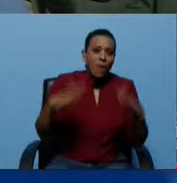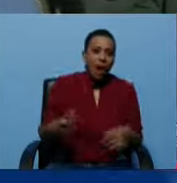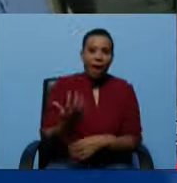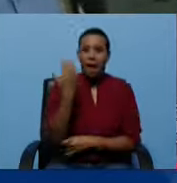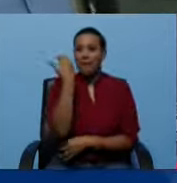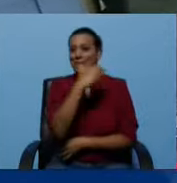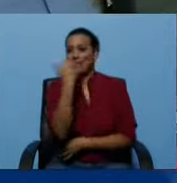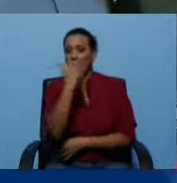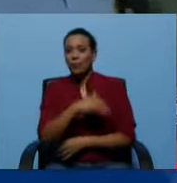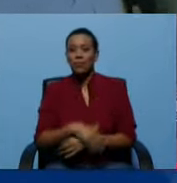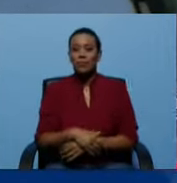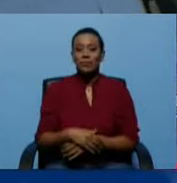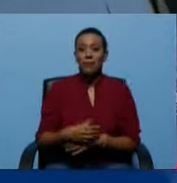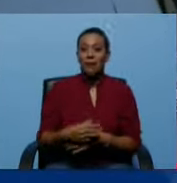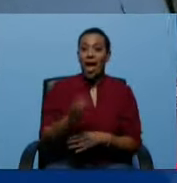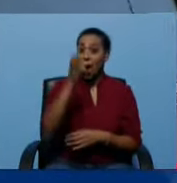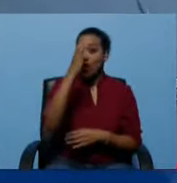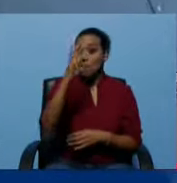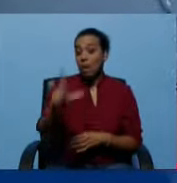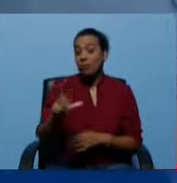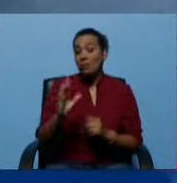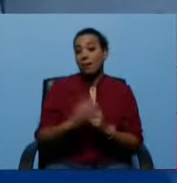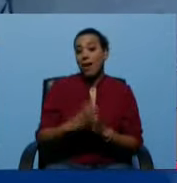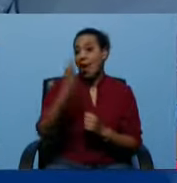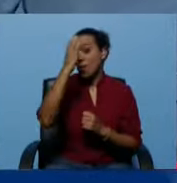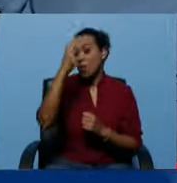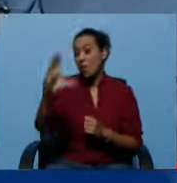¿Ah? Ancumaná no se pudiera decir.